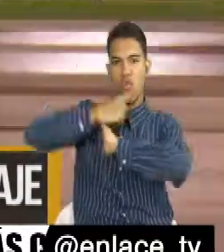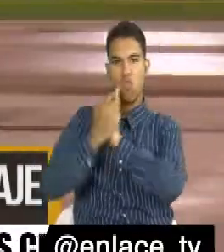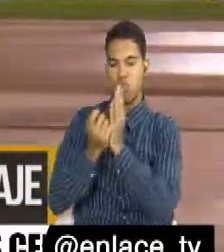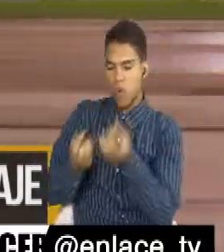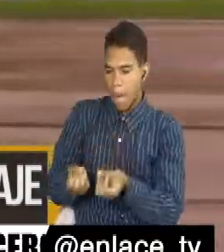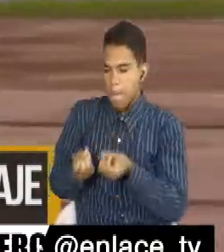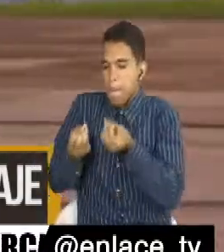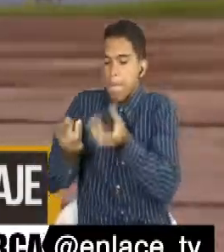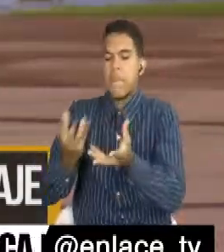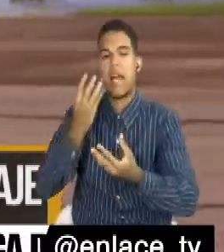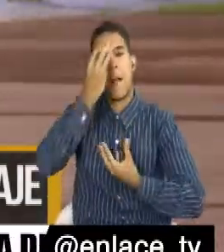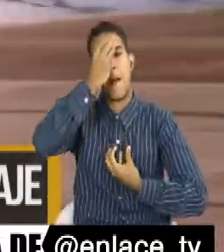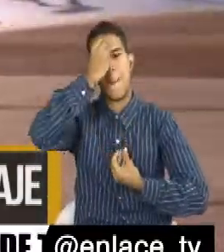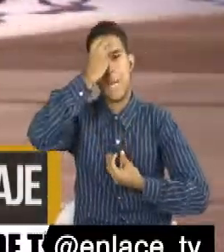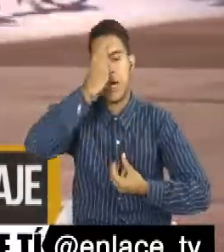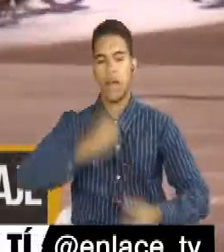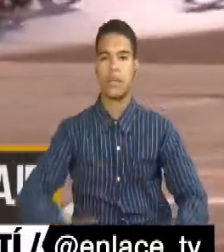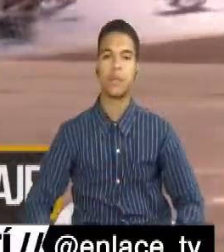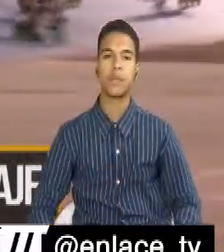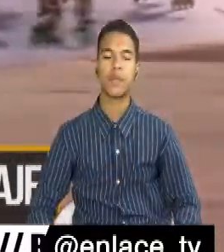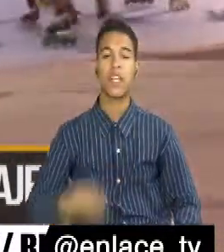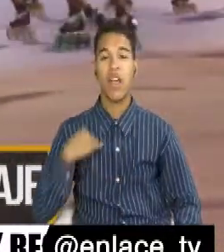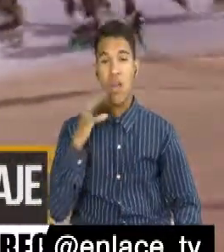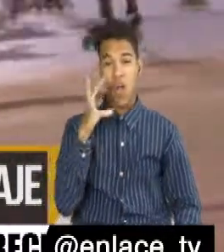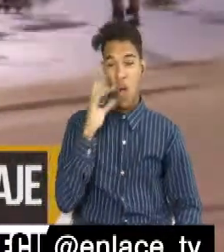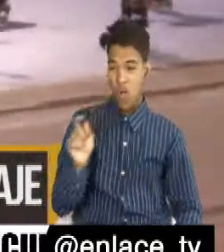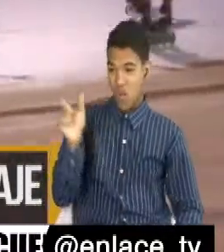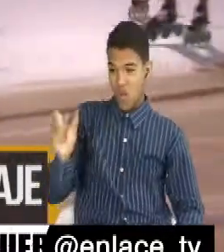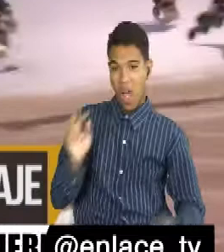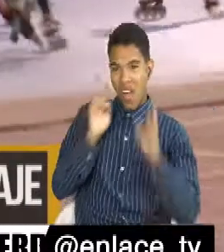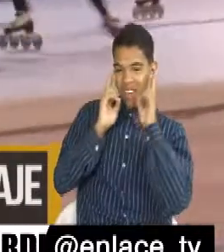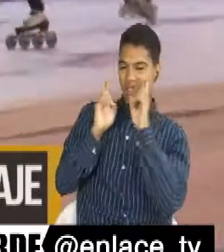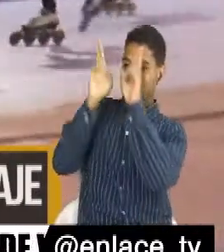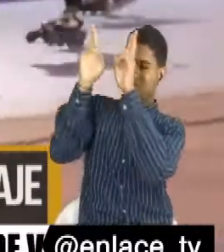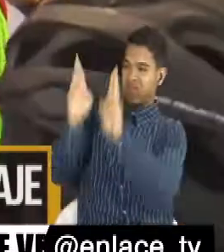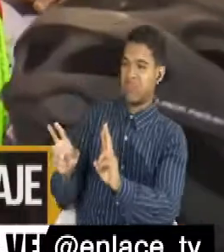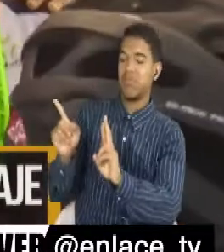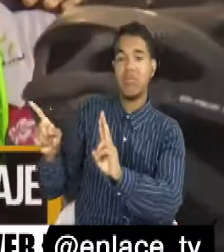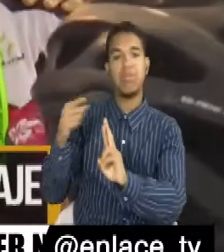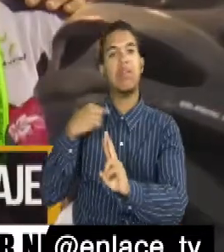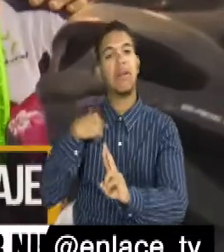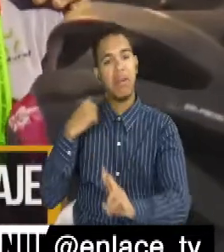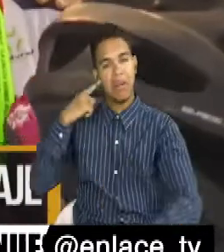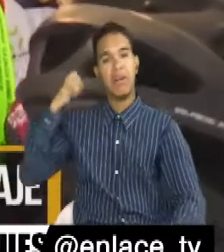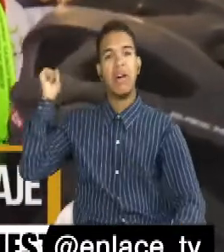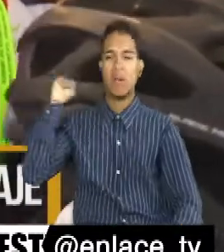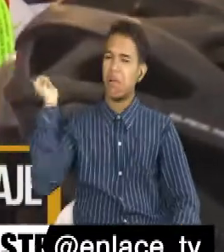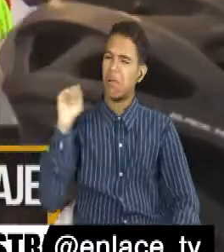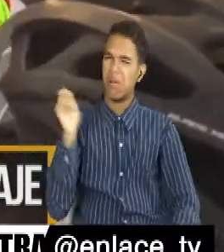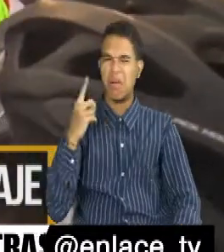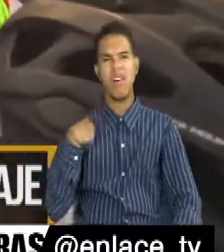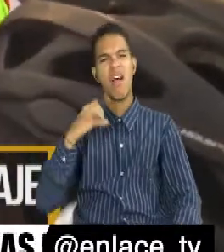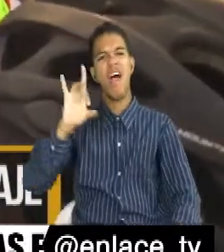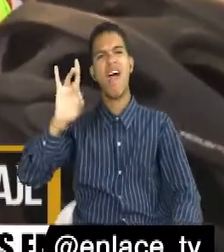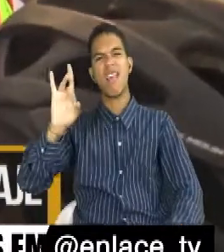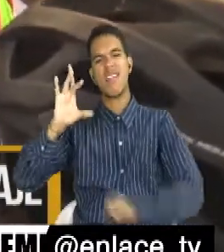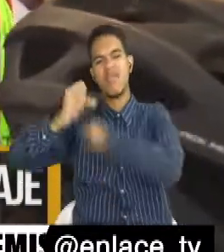valores. El homenajeado resumió así la labor que cumple al frente de estas escuelas de formación. Ya con los niños tengo 15 años